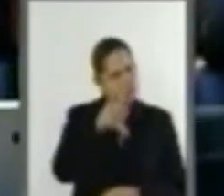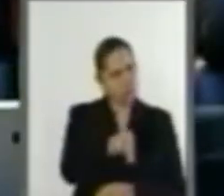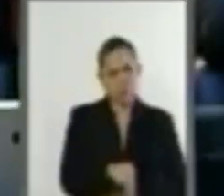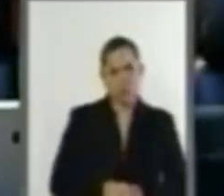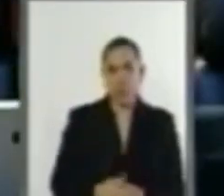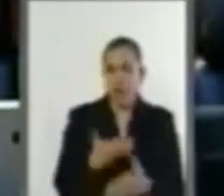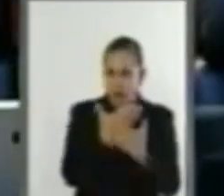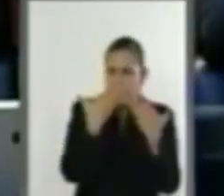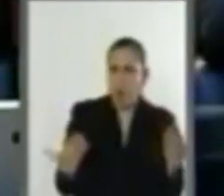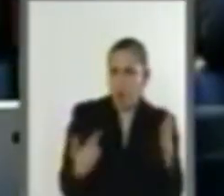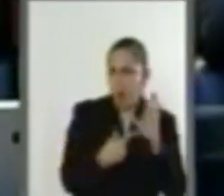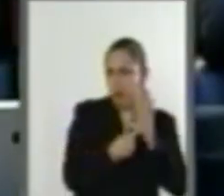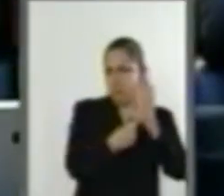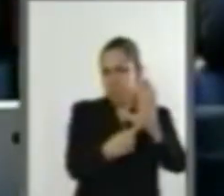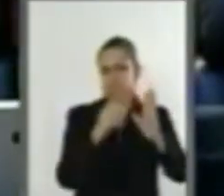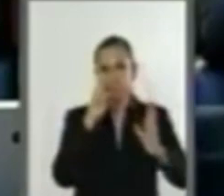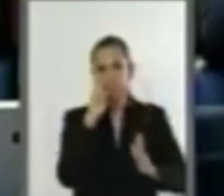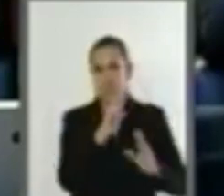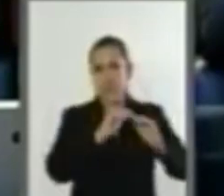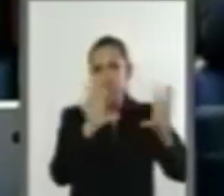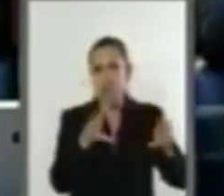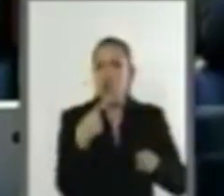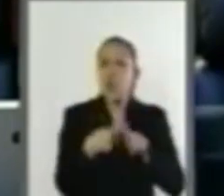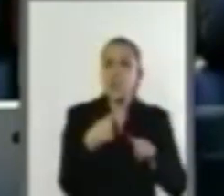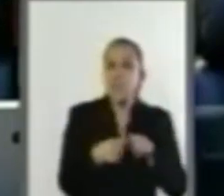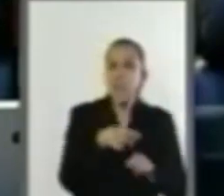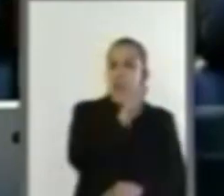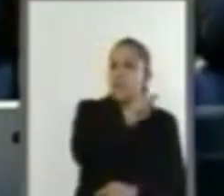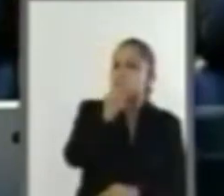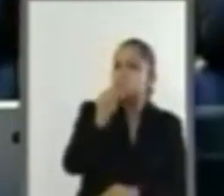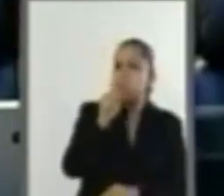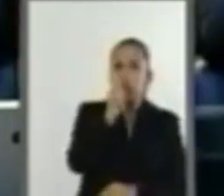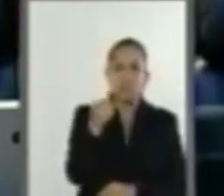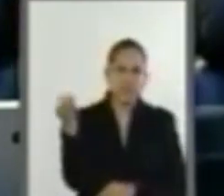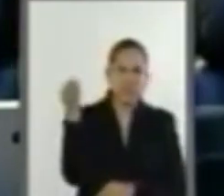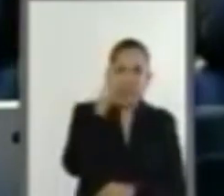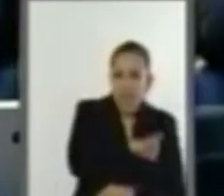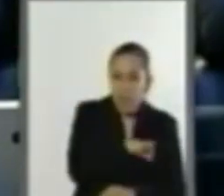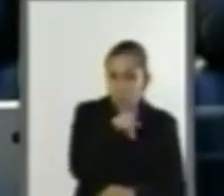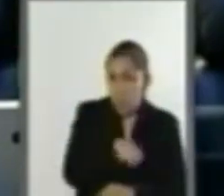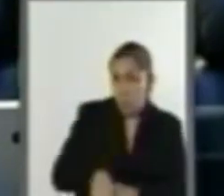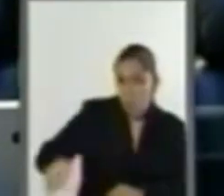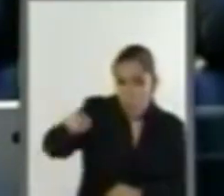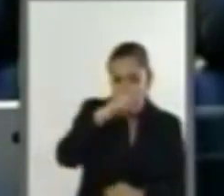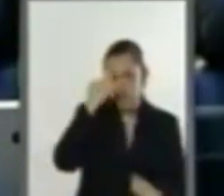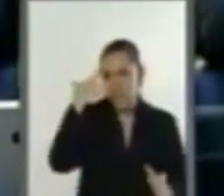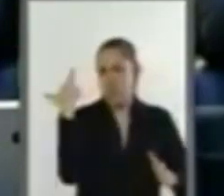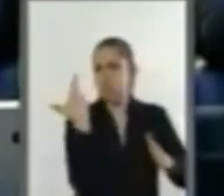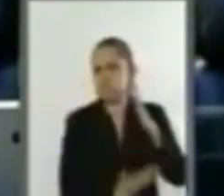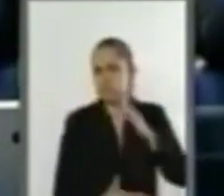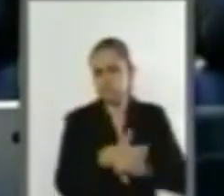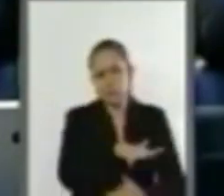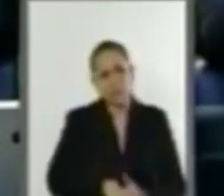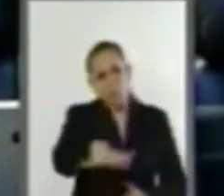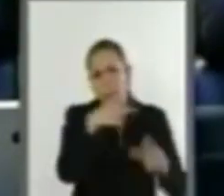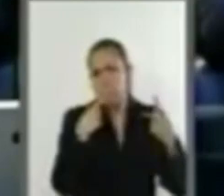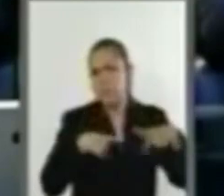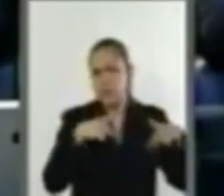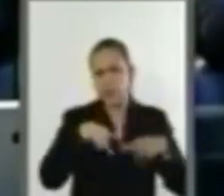claro quiénes son los traidores. ¿Quién le ha dado la espalda al pueblo mexicano? Nos